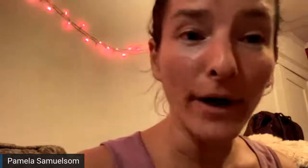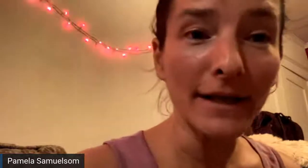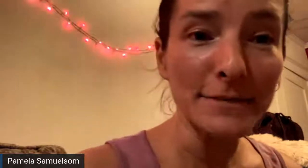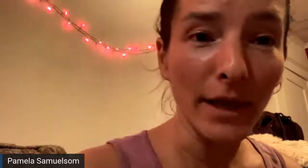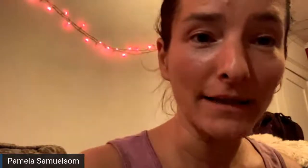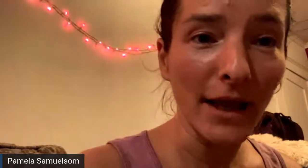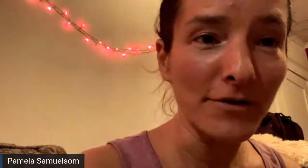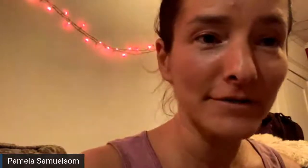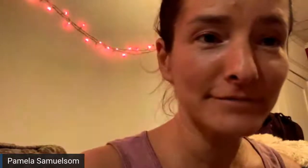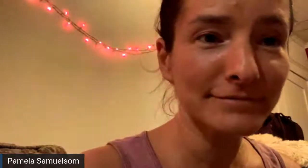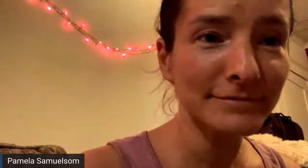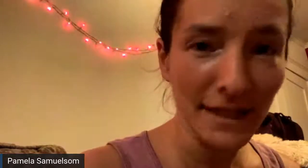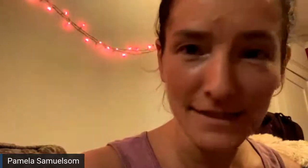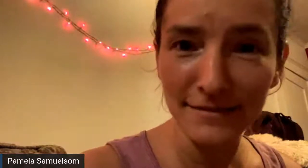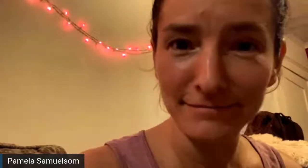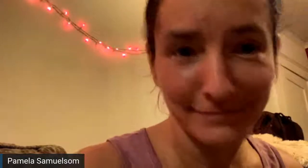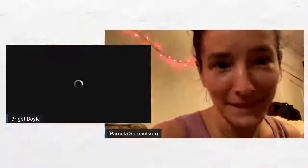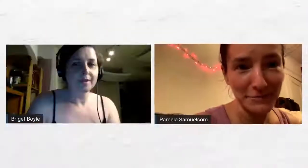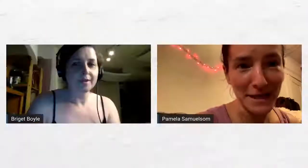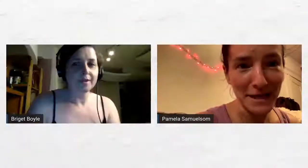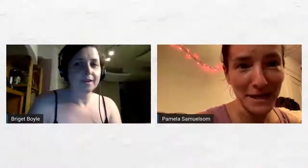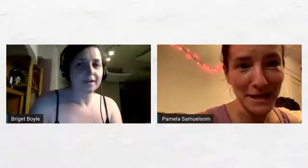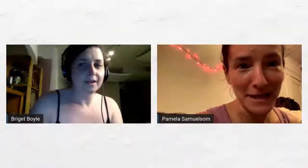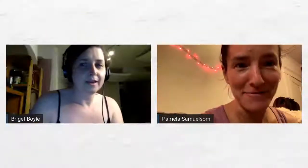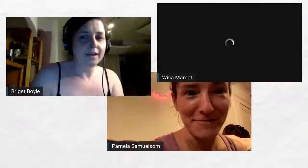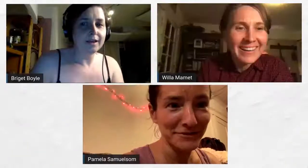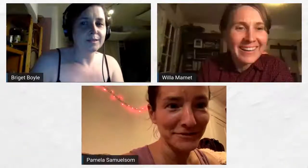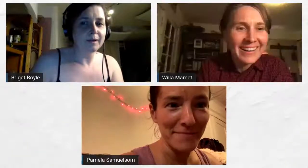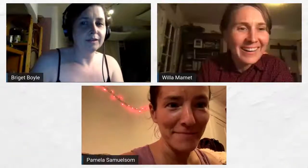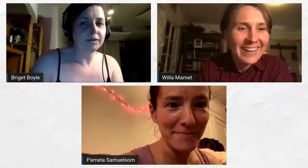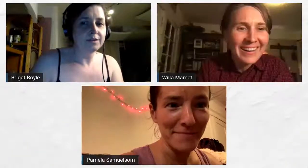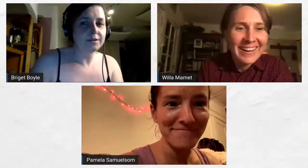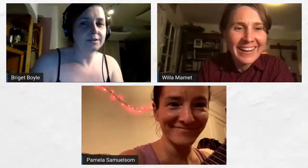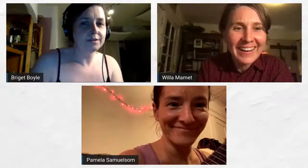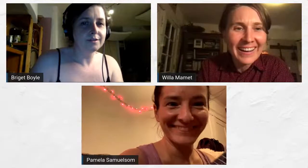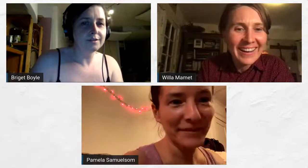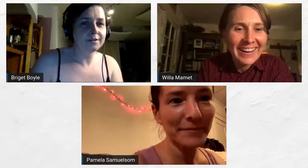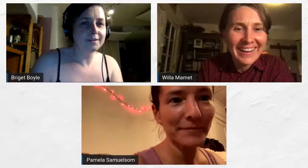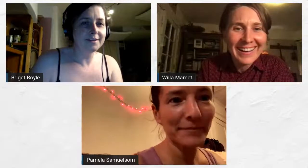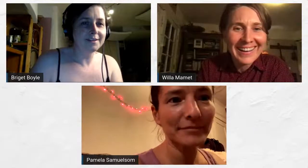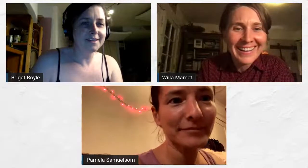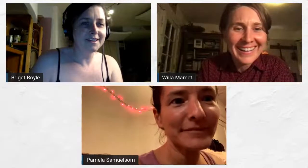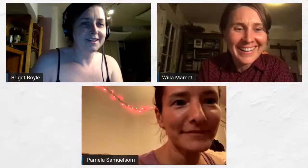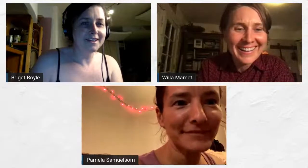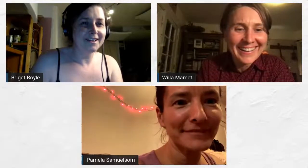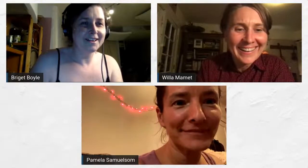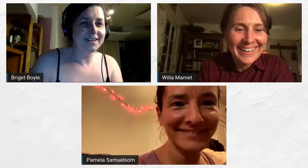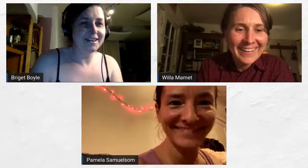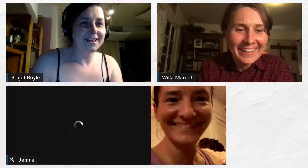My brain has blanked out because that is what's happening right now in real time.